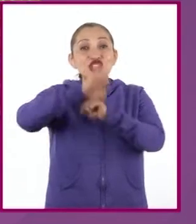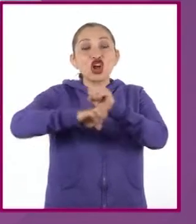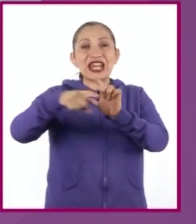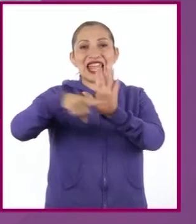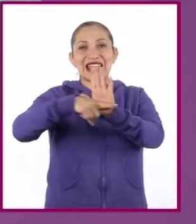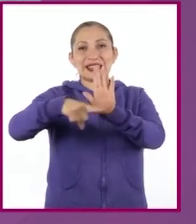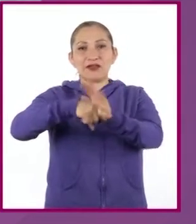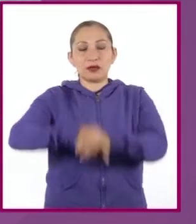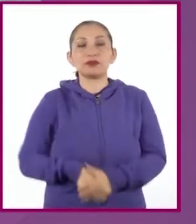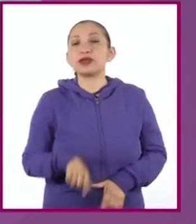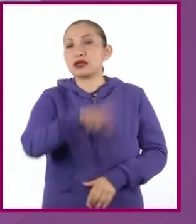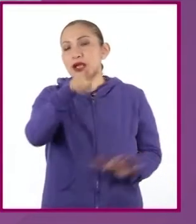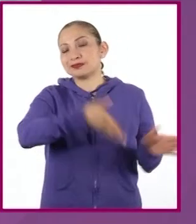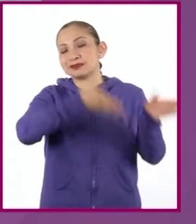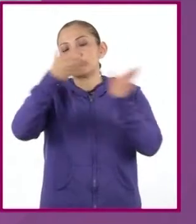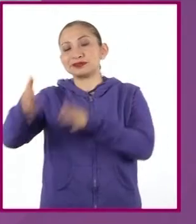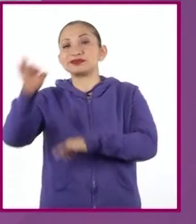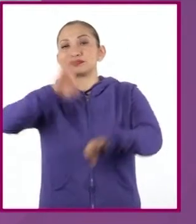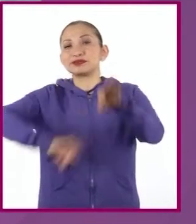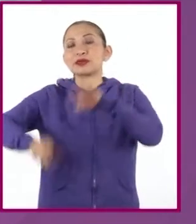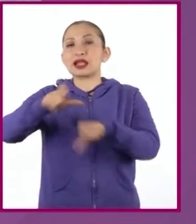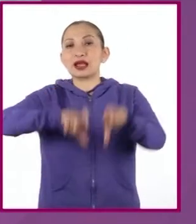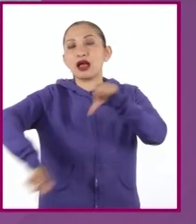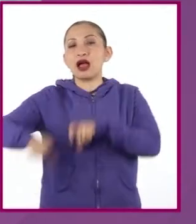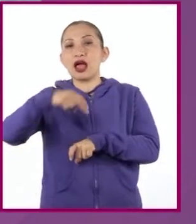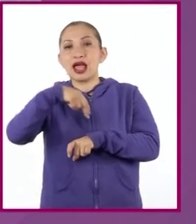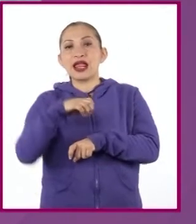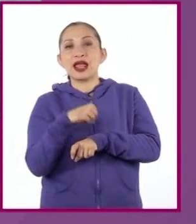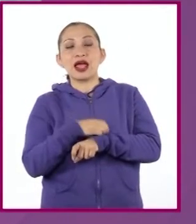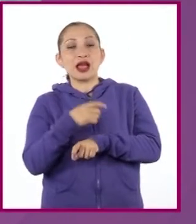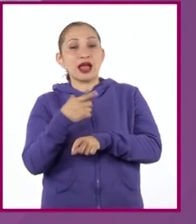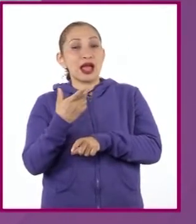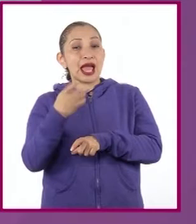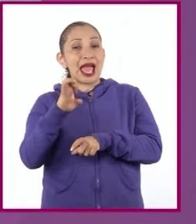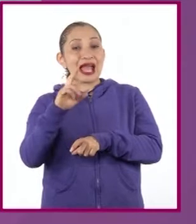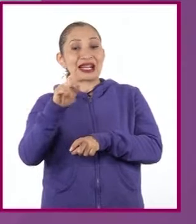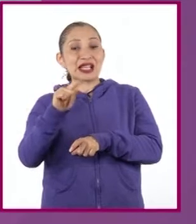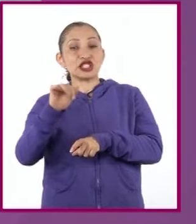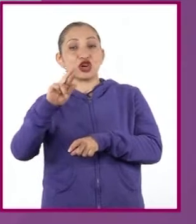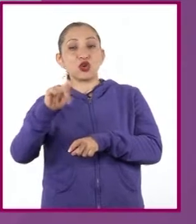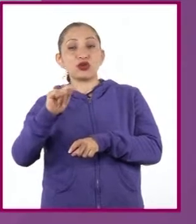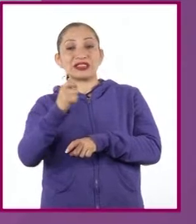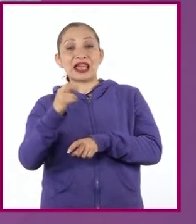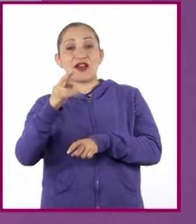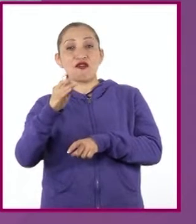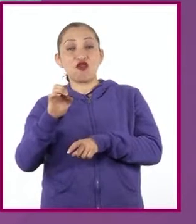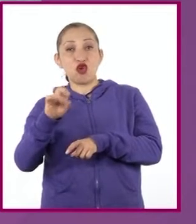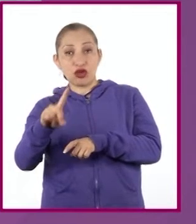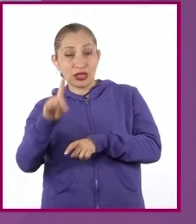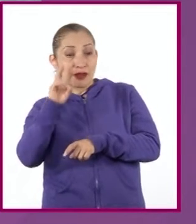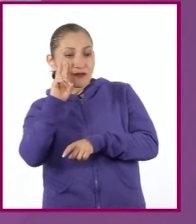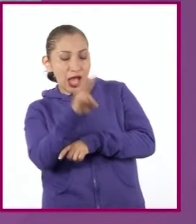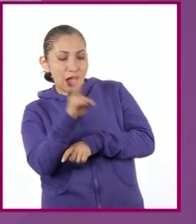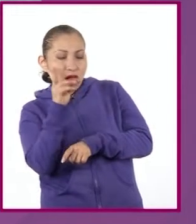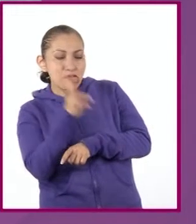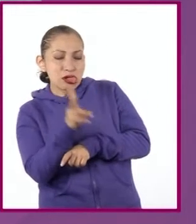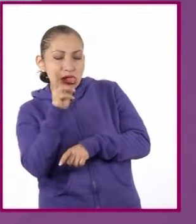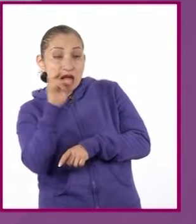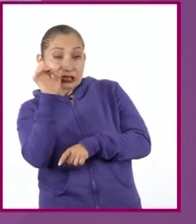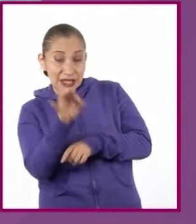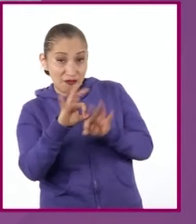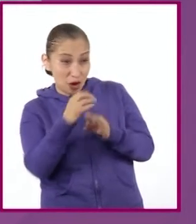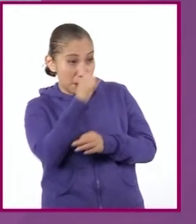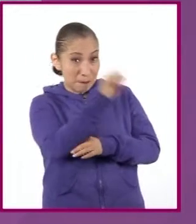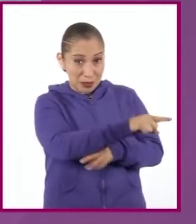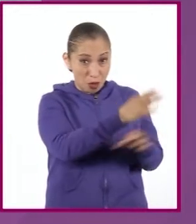negativa. Años más tarde, el físico y químico neozelandés Ernest Rutherford verificó experimentalmente si el modelo